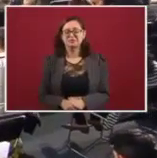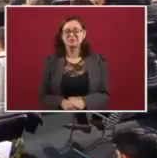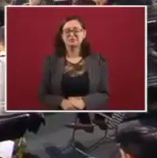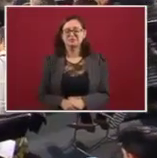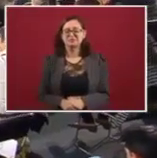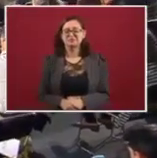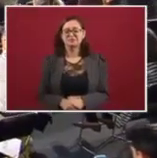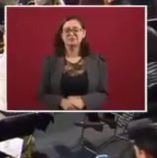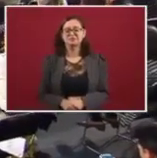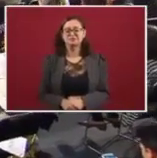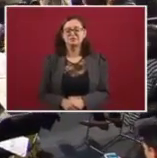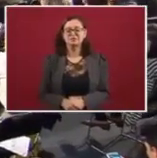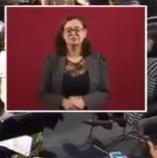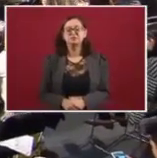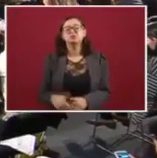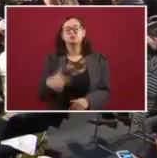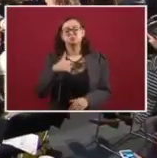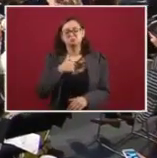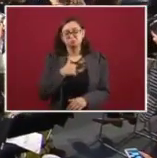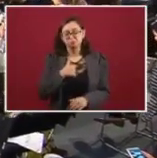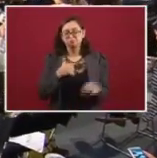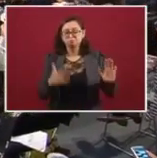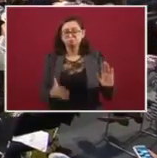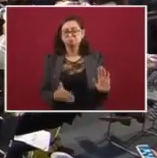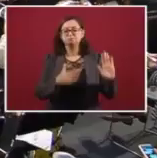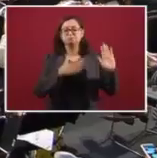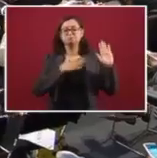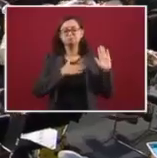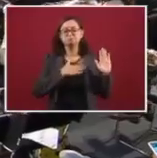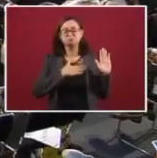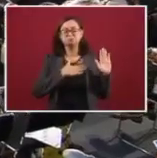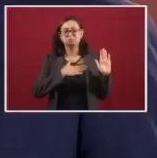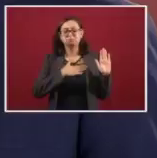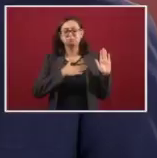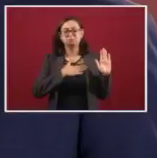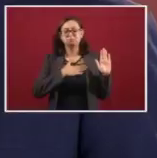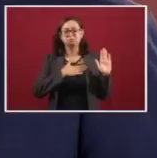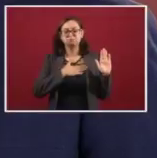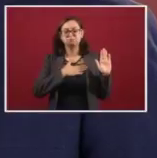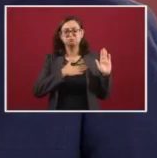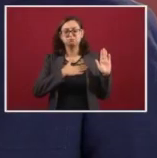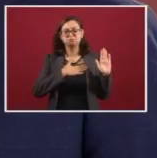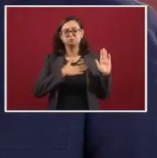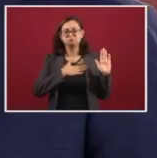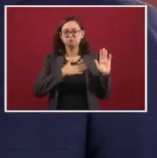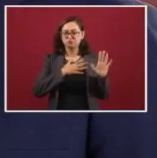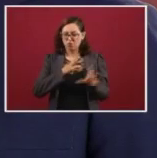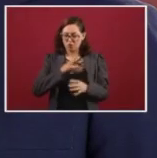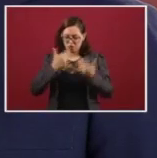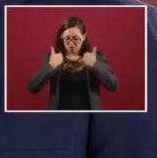yo tengo el compromiso de entregarme,